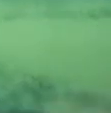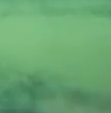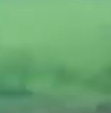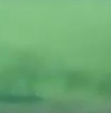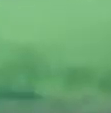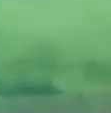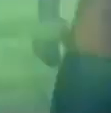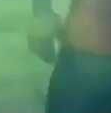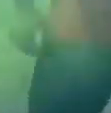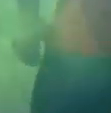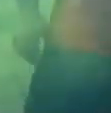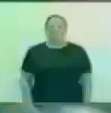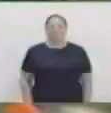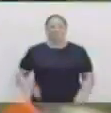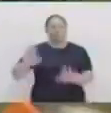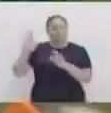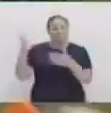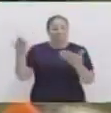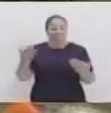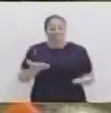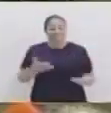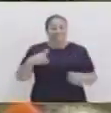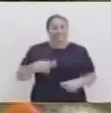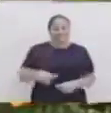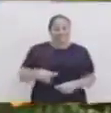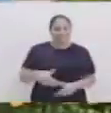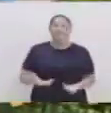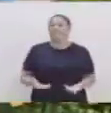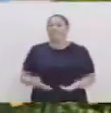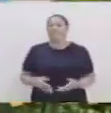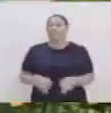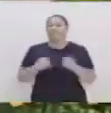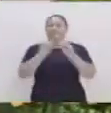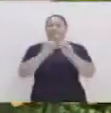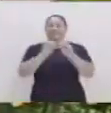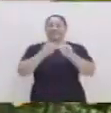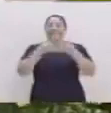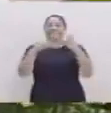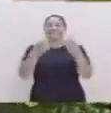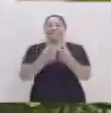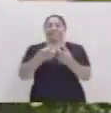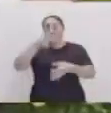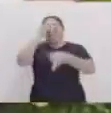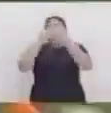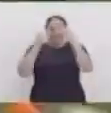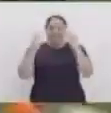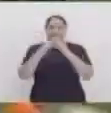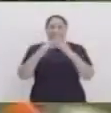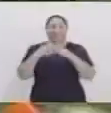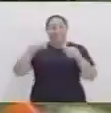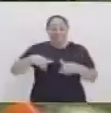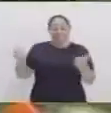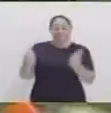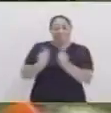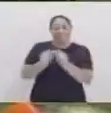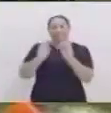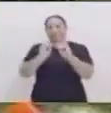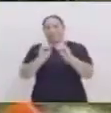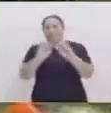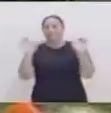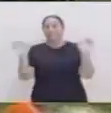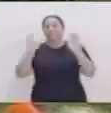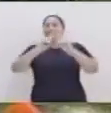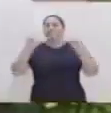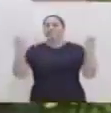Educación física. Bienvenidos chicos a un espacio educativo Aprendo en Casa. Acompáñenme a lo que es la clase de educación física